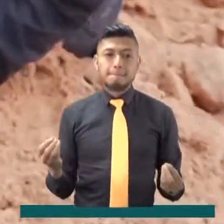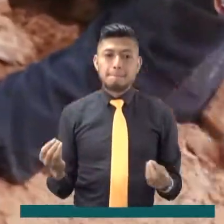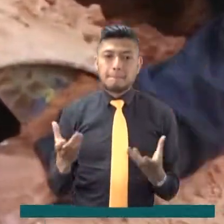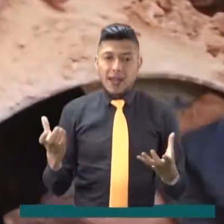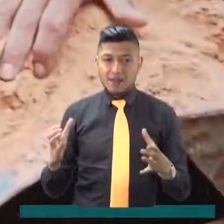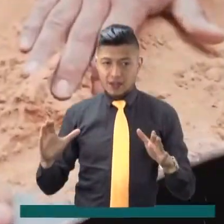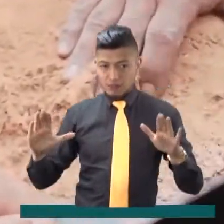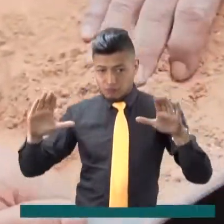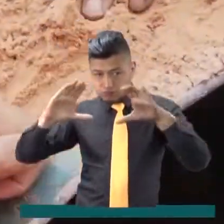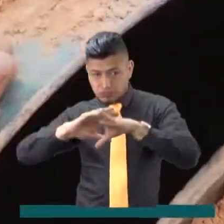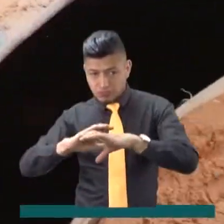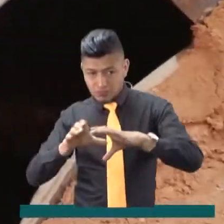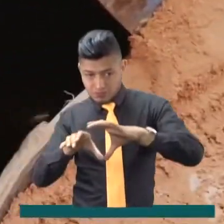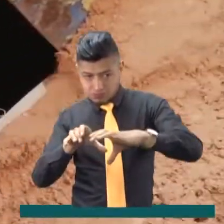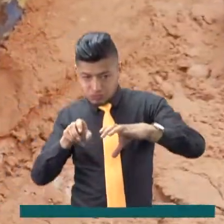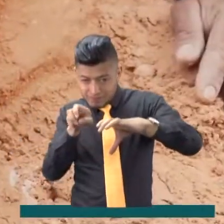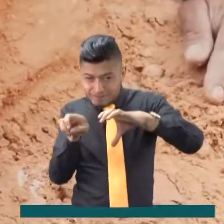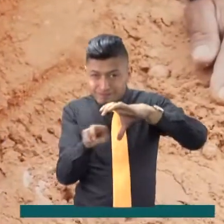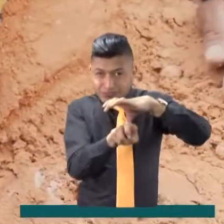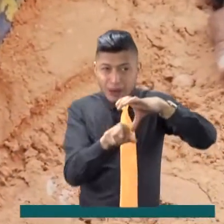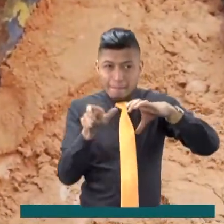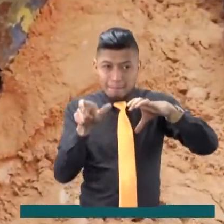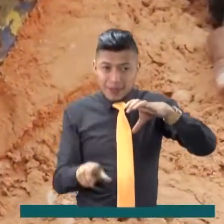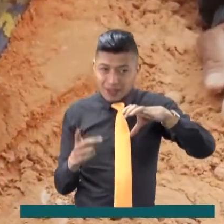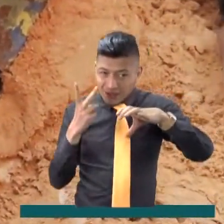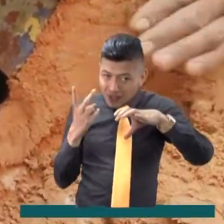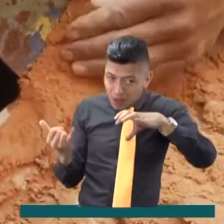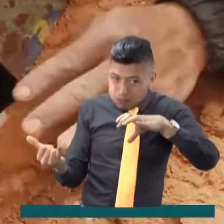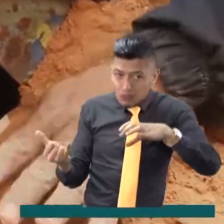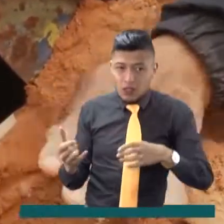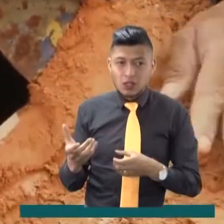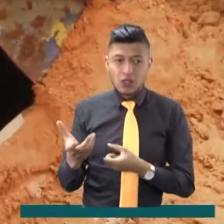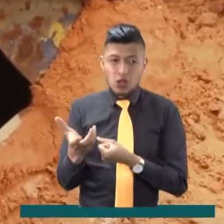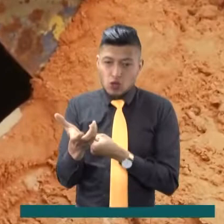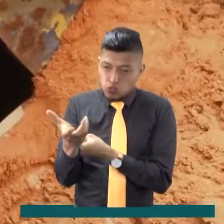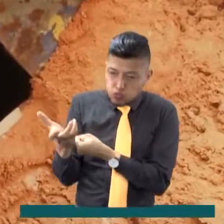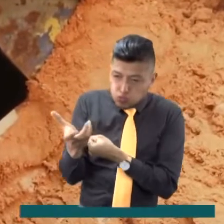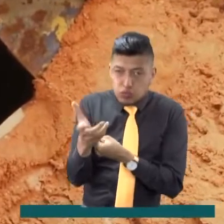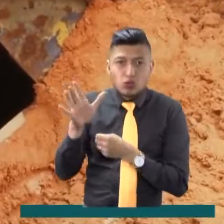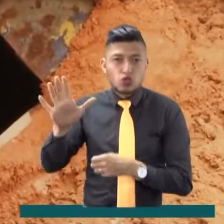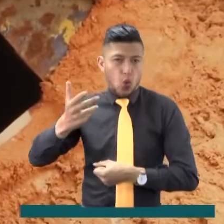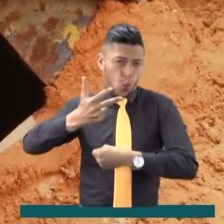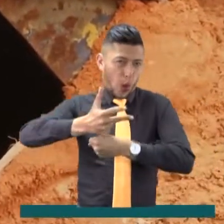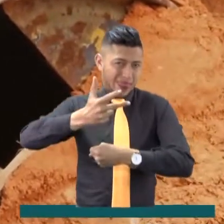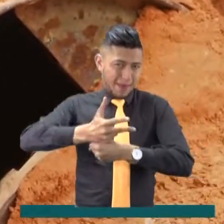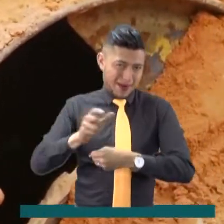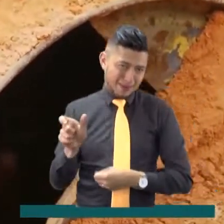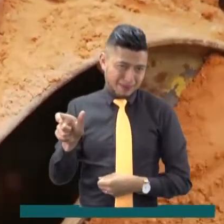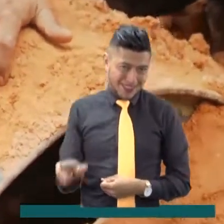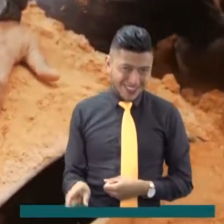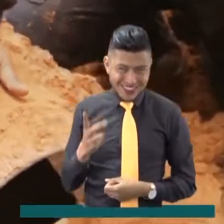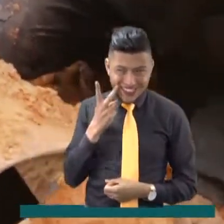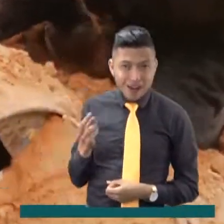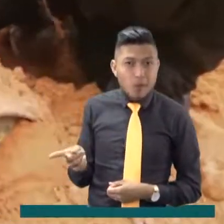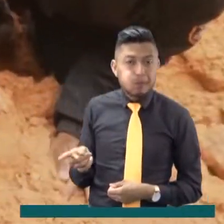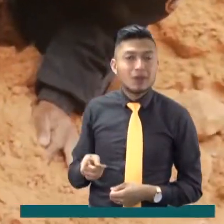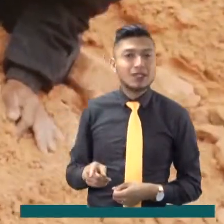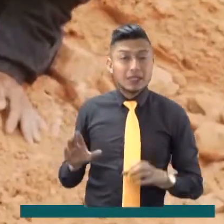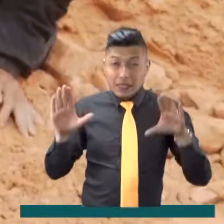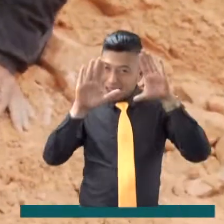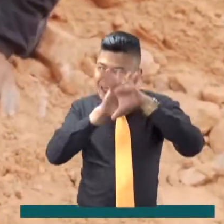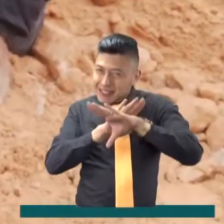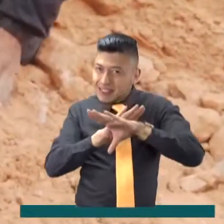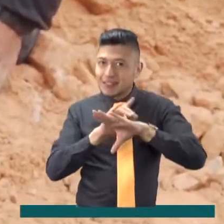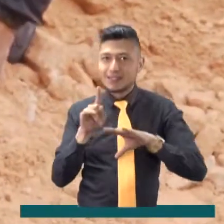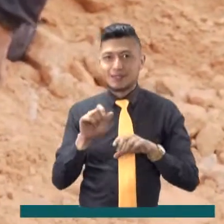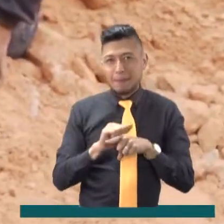que se encuentra en esta caneca. Ahí lo vemos, es un bombero de Guatemala, ahí está él. Y pues